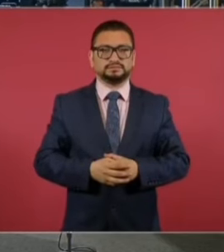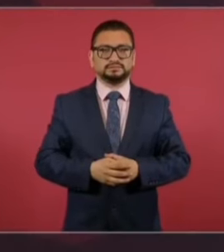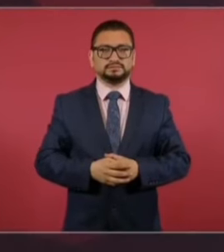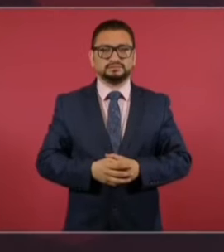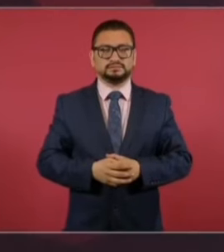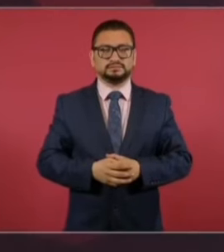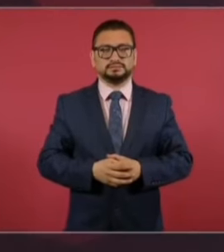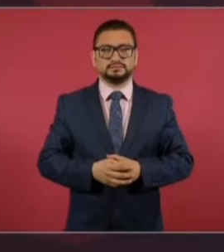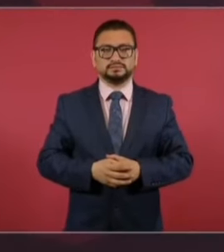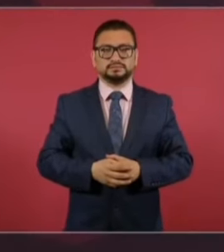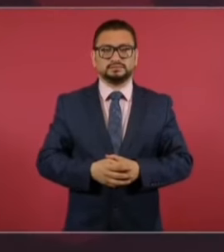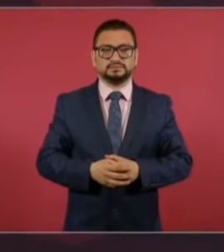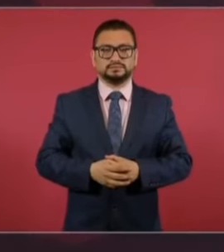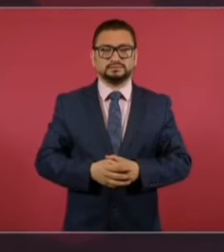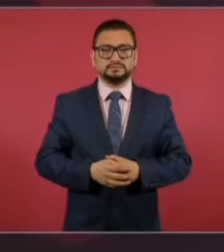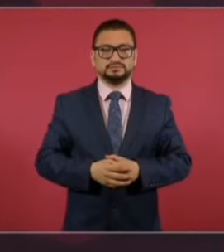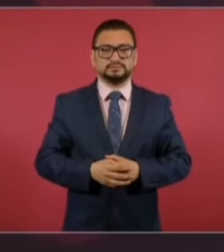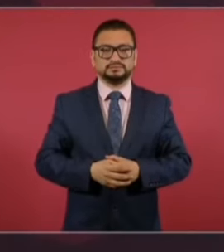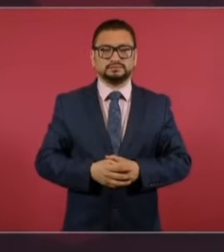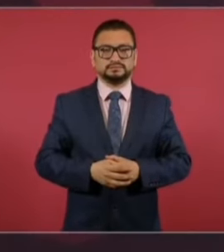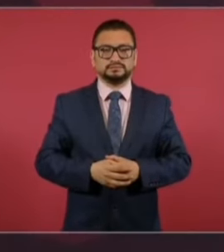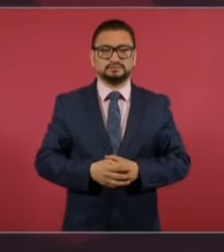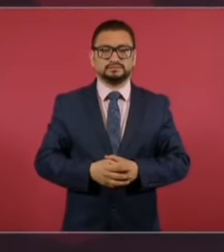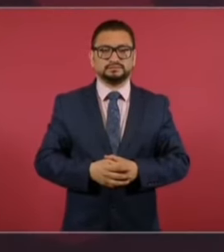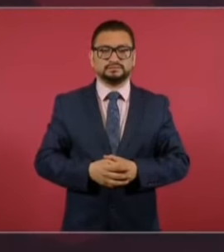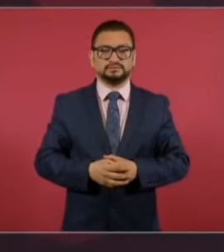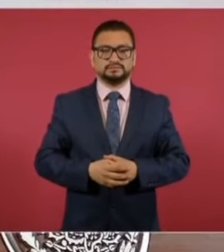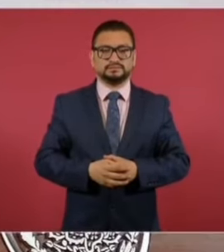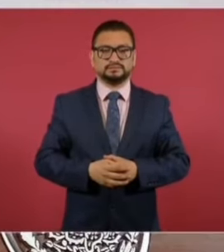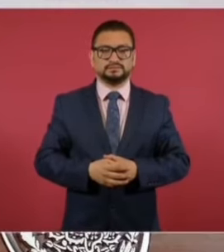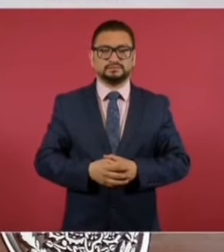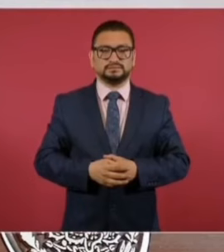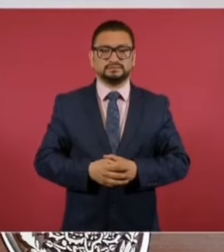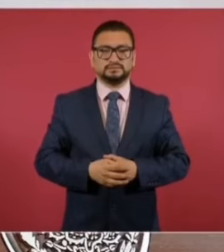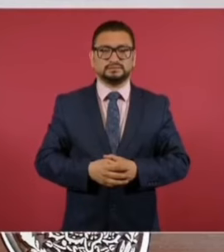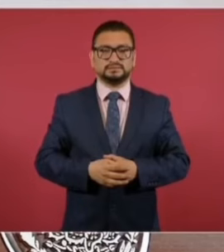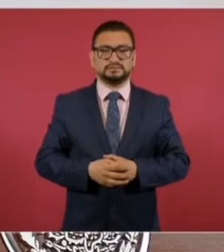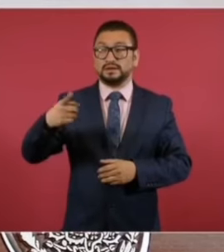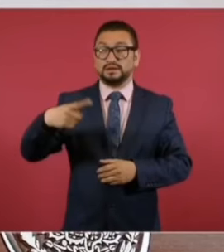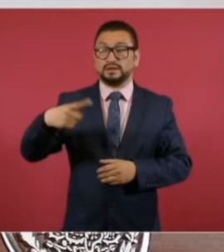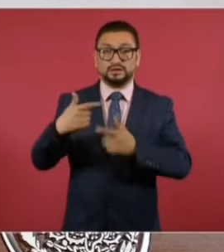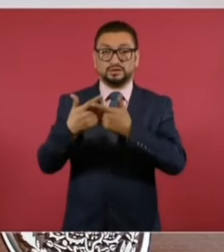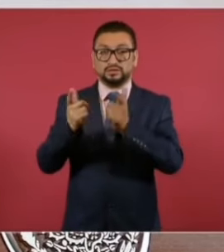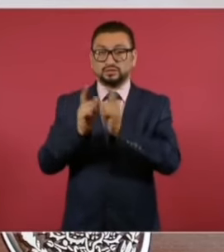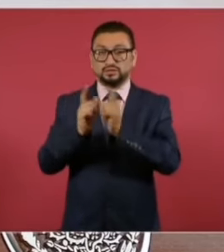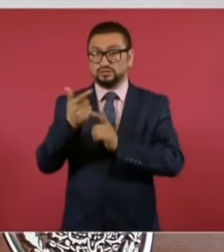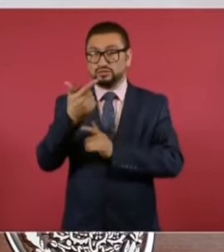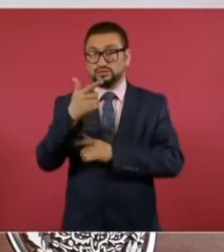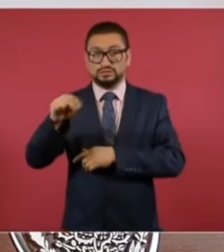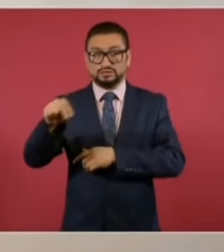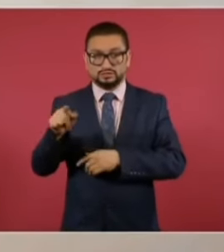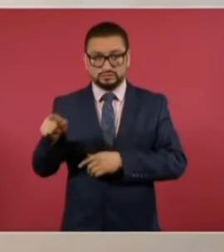Han estado los integrantes de la Guardia Nacional bajo